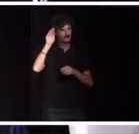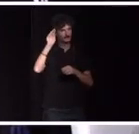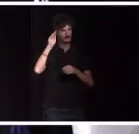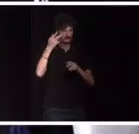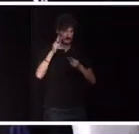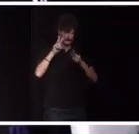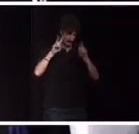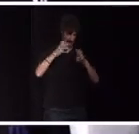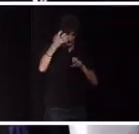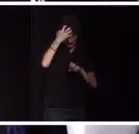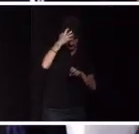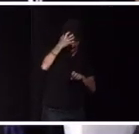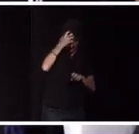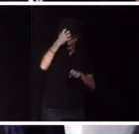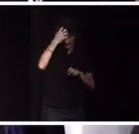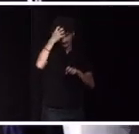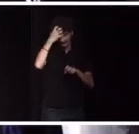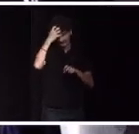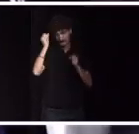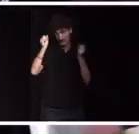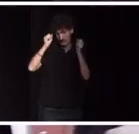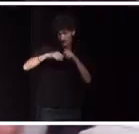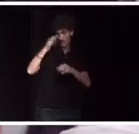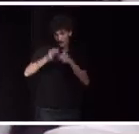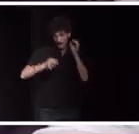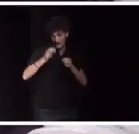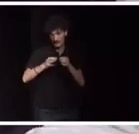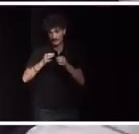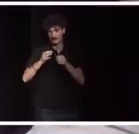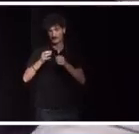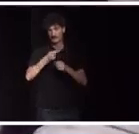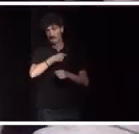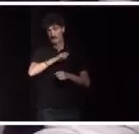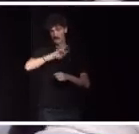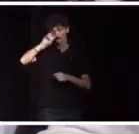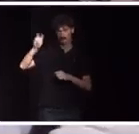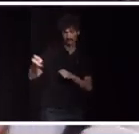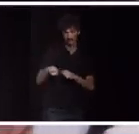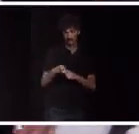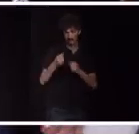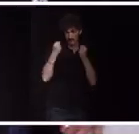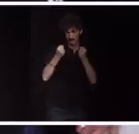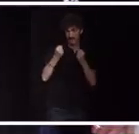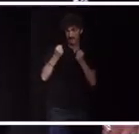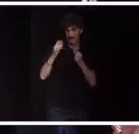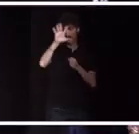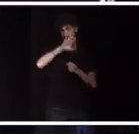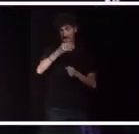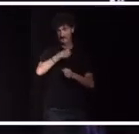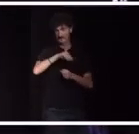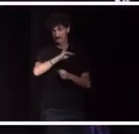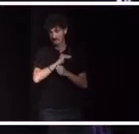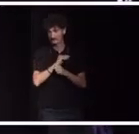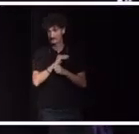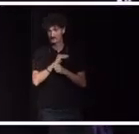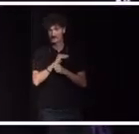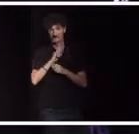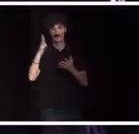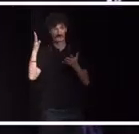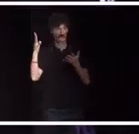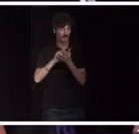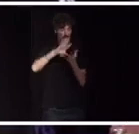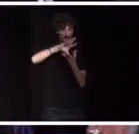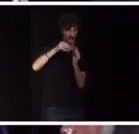del Poder Judicial, los cuerpos y fuerzas de seguridad del Estado, casi todos los medios de